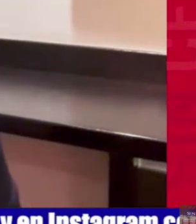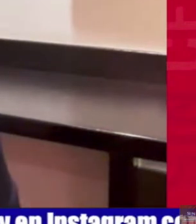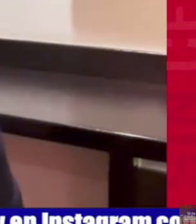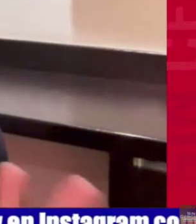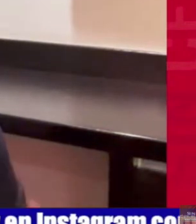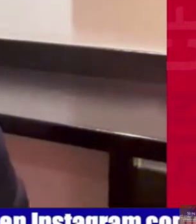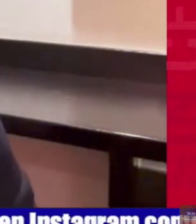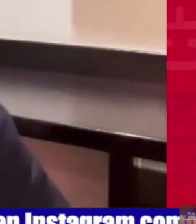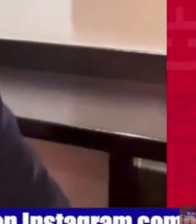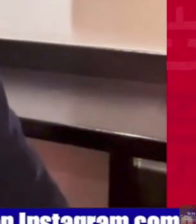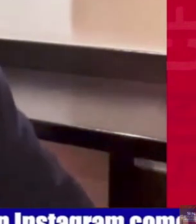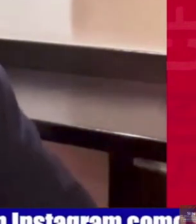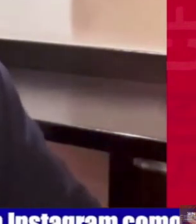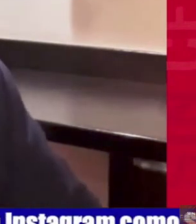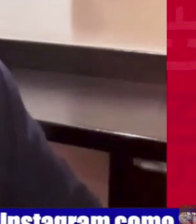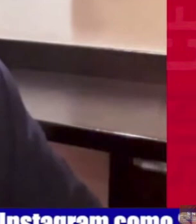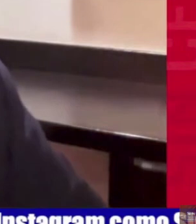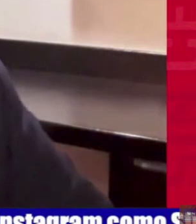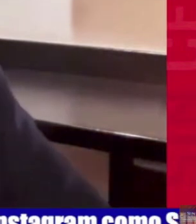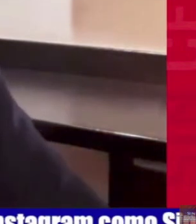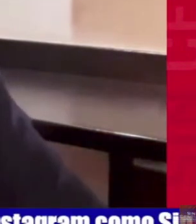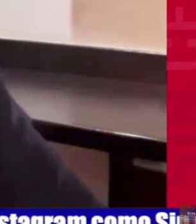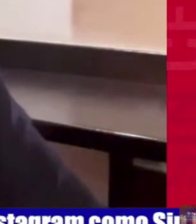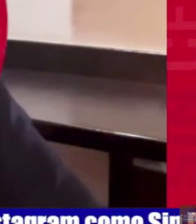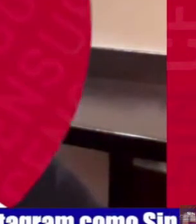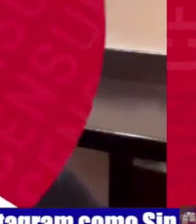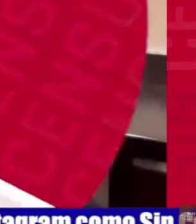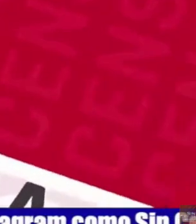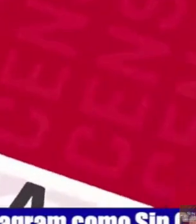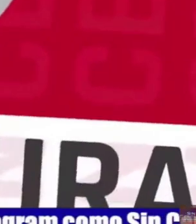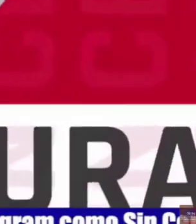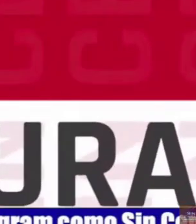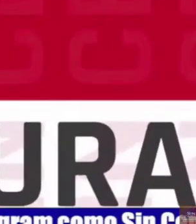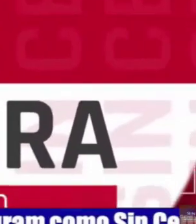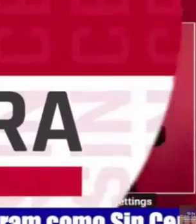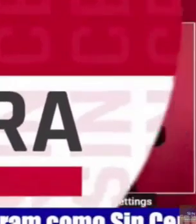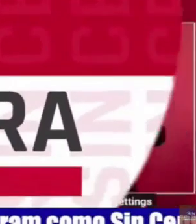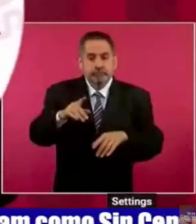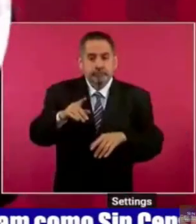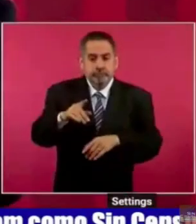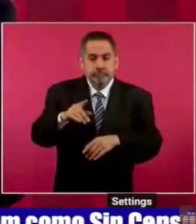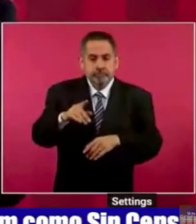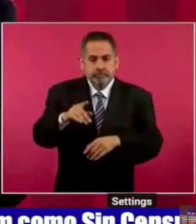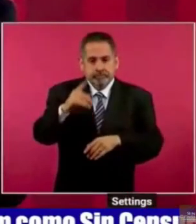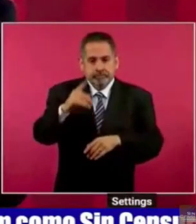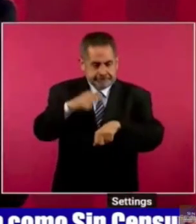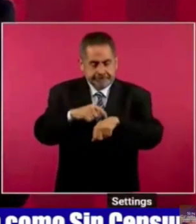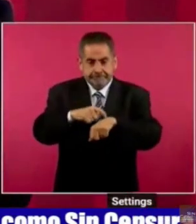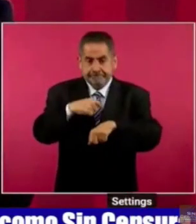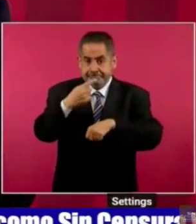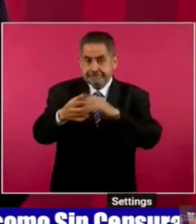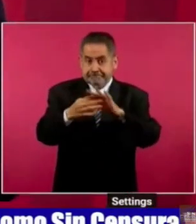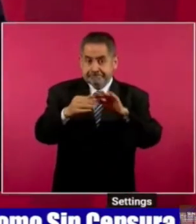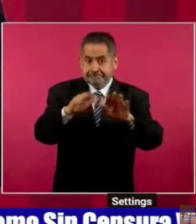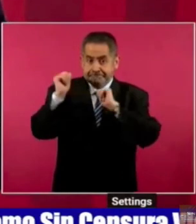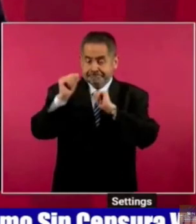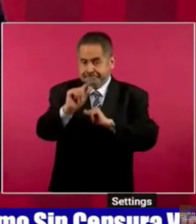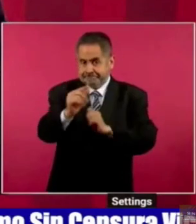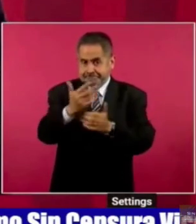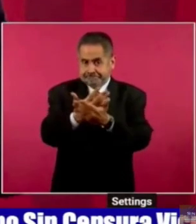estos números, los números que no mienten. Vamos a ver y escuchar. Decirle si me voy a llevar otro tiempecito antes de irnos